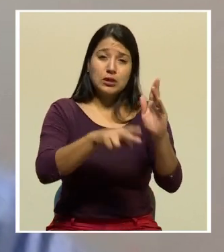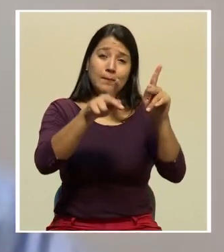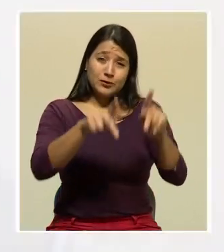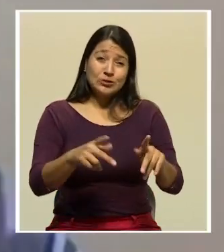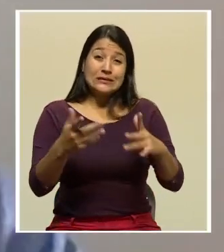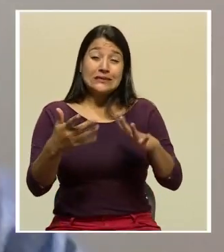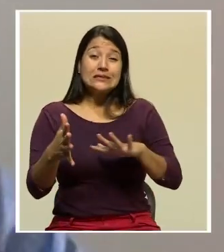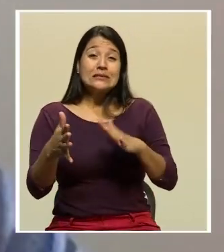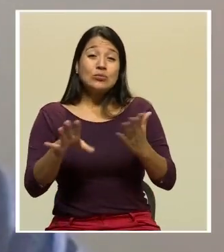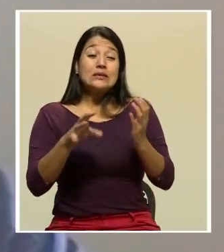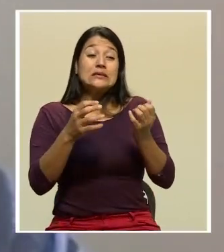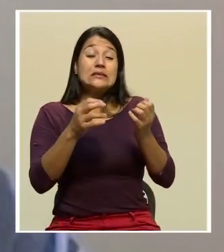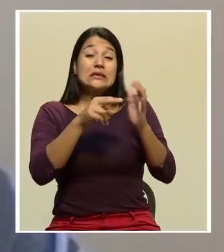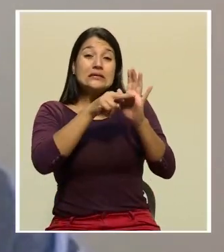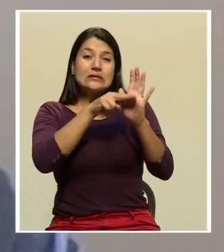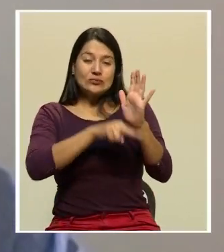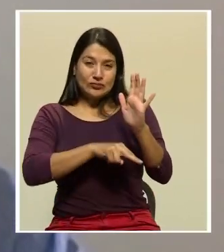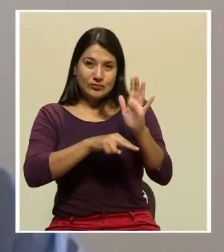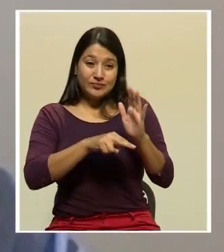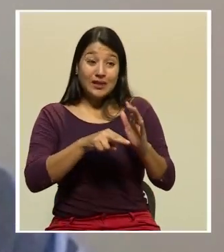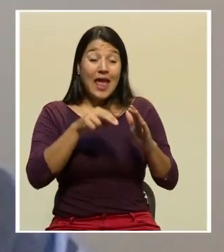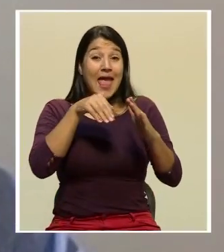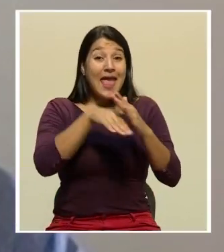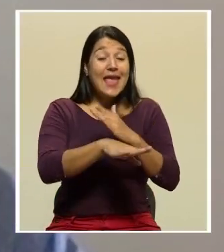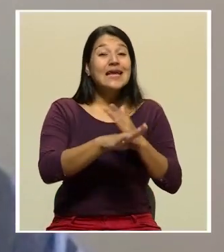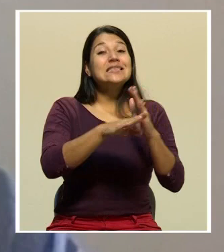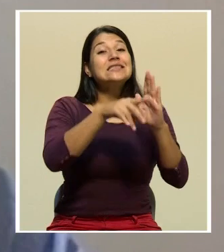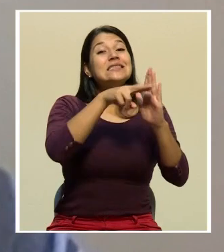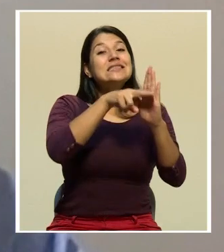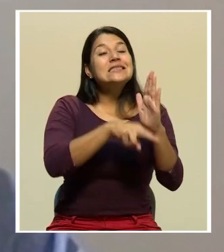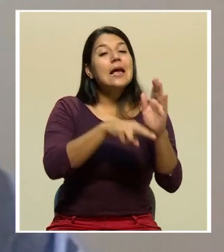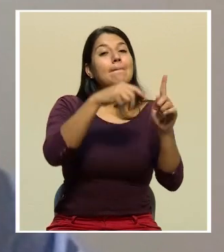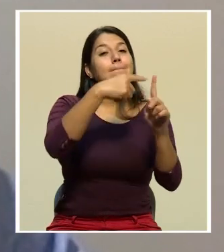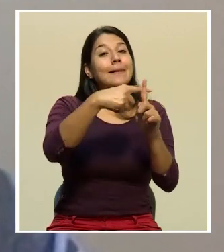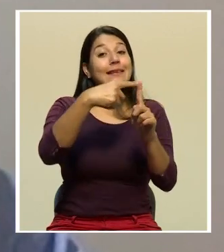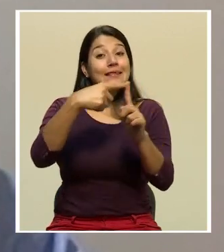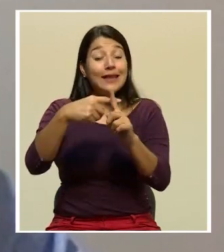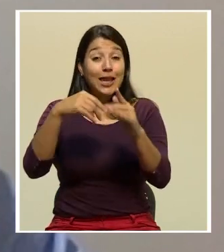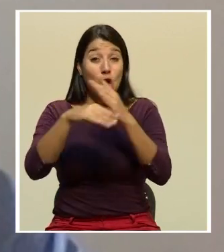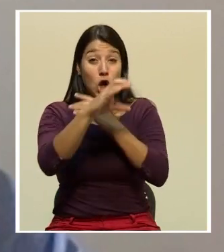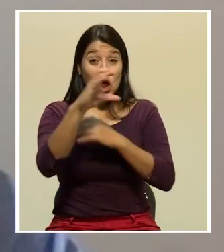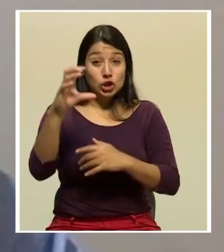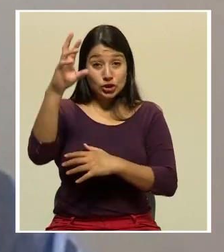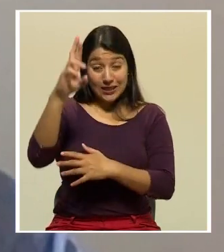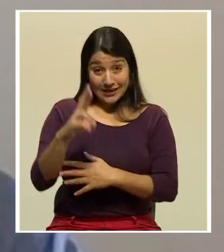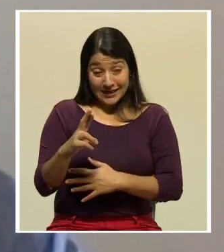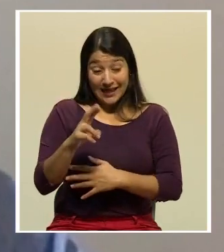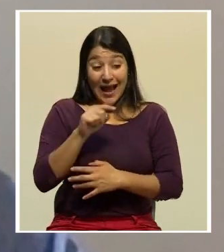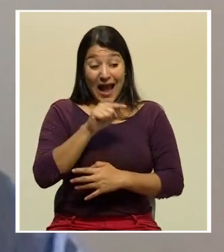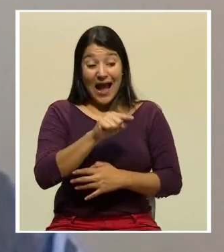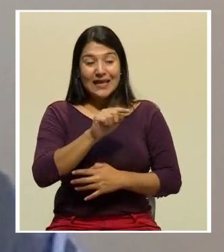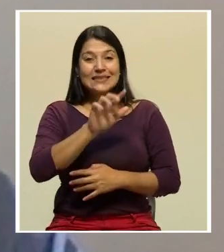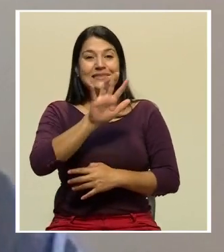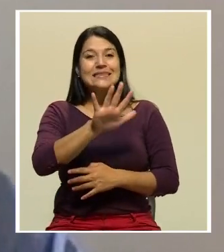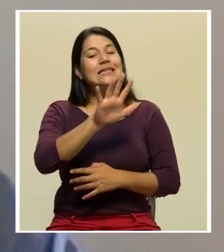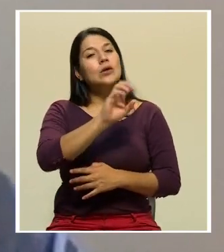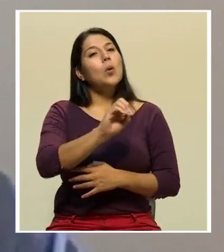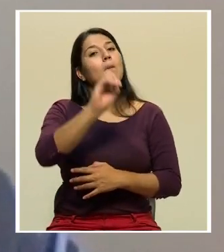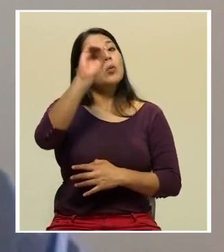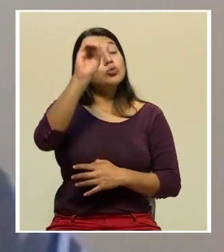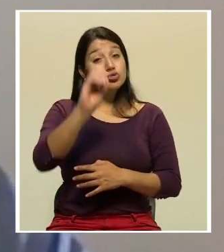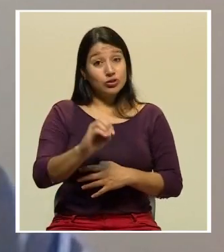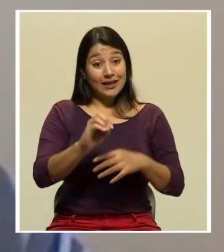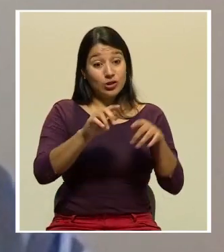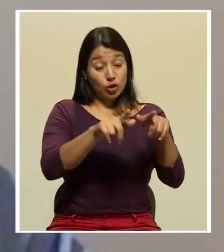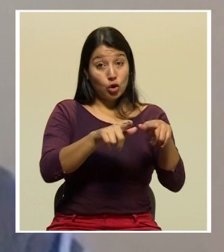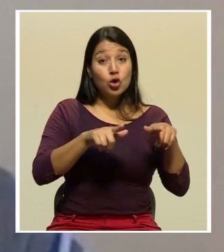paciente. En los cementerios nacionales, el 5% de los espacios de cada uno de esos cementerios